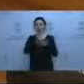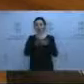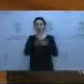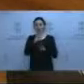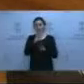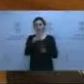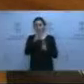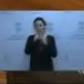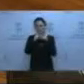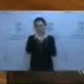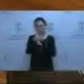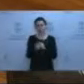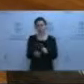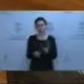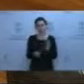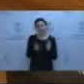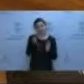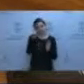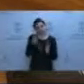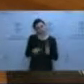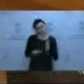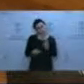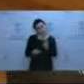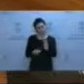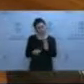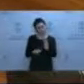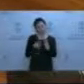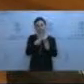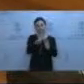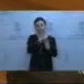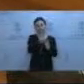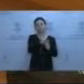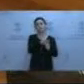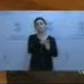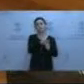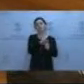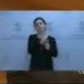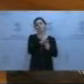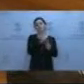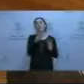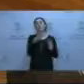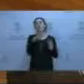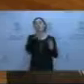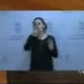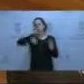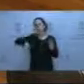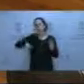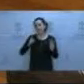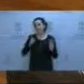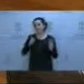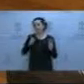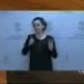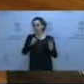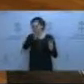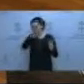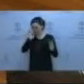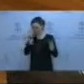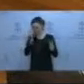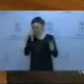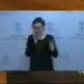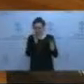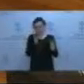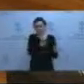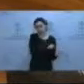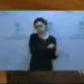con 3 alumnos, y estos se van a trasladar, con derecho a comedor y transporte, obviamente, al aula